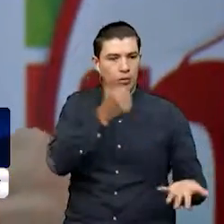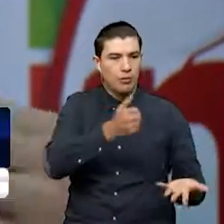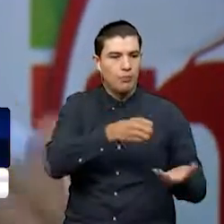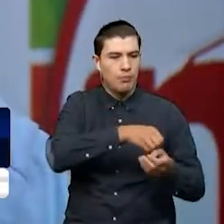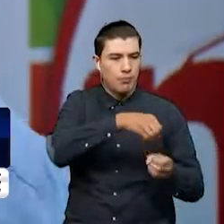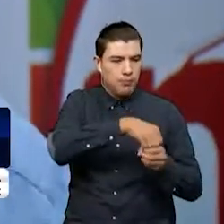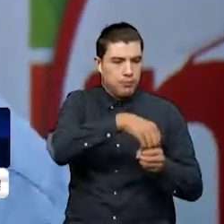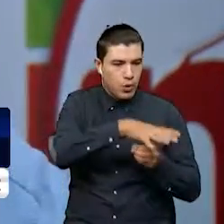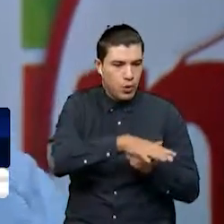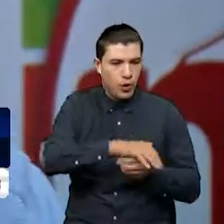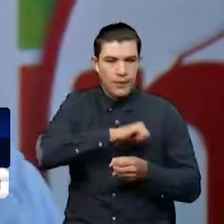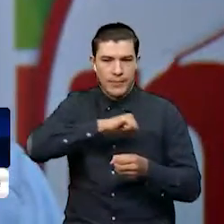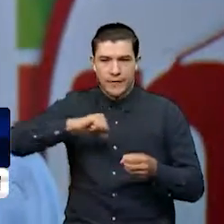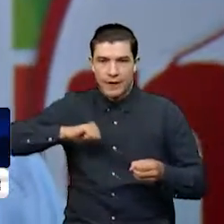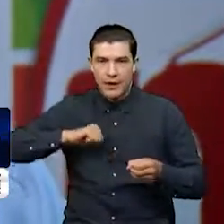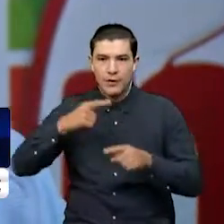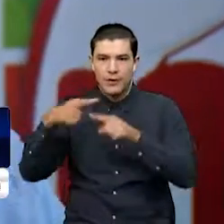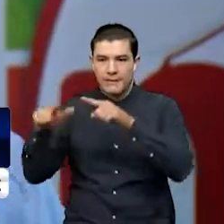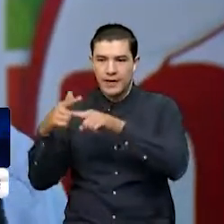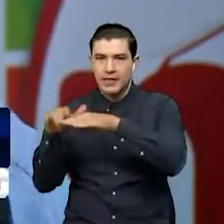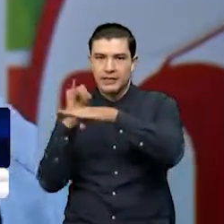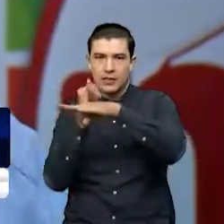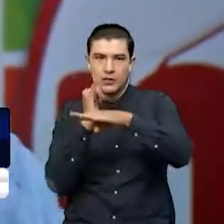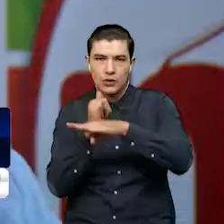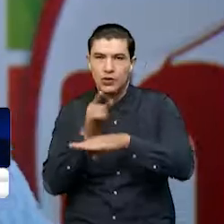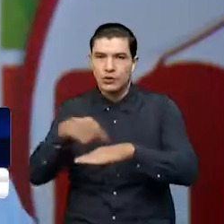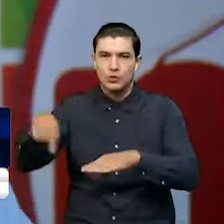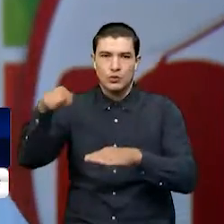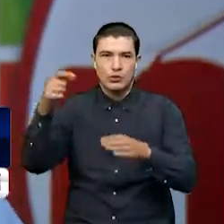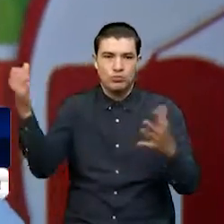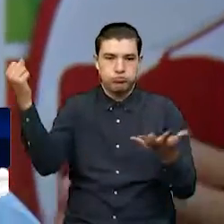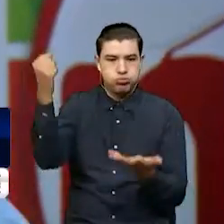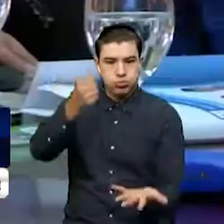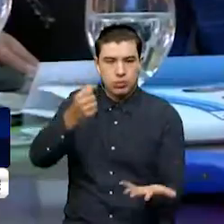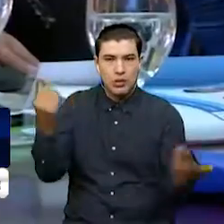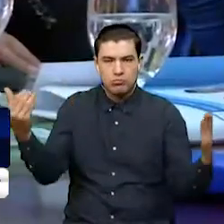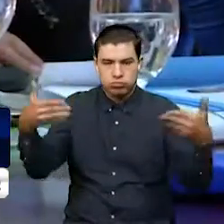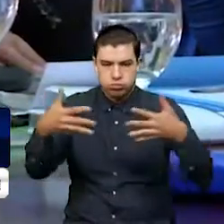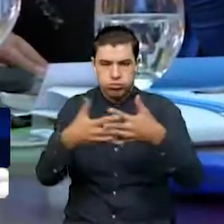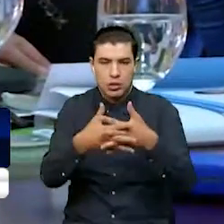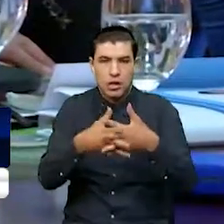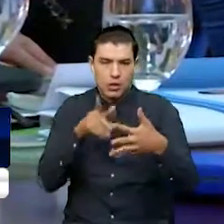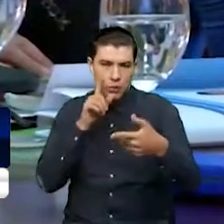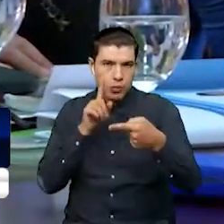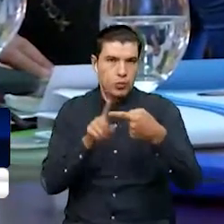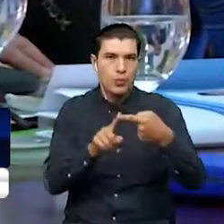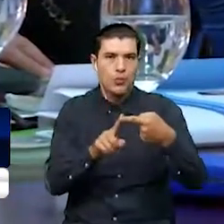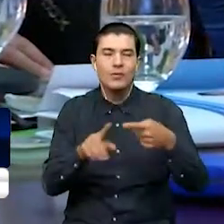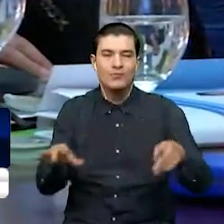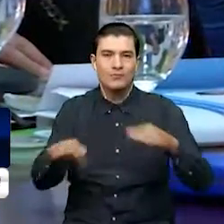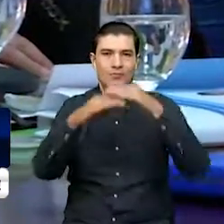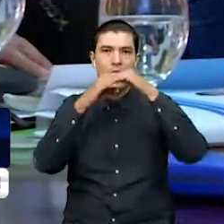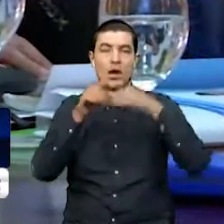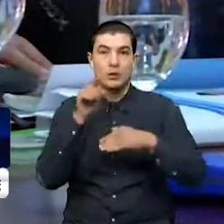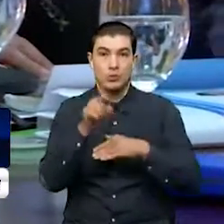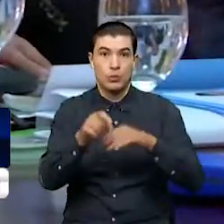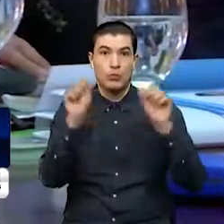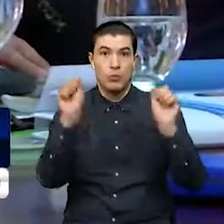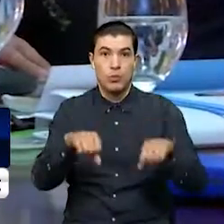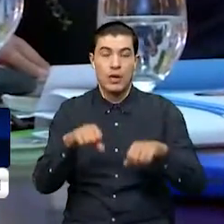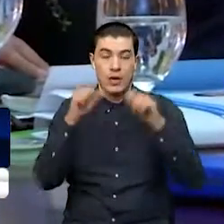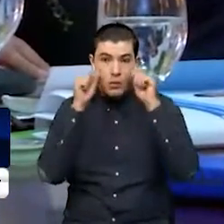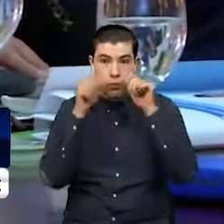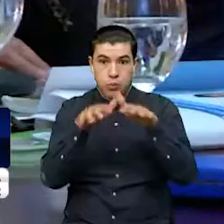diferentes instituciones lo que se hace es articular lo que cada sector está haciendo y obtener un propósito común que de esta manera se logre